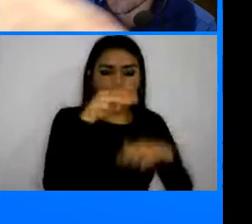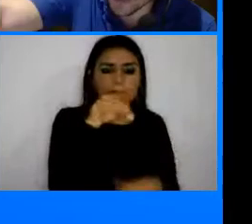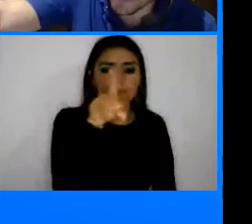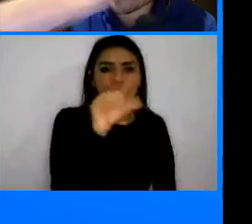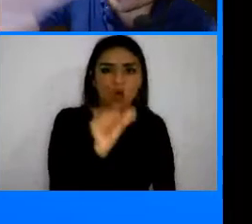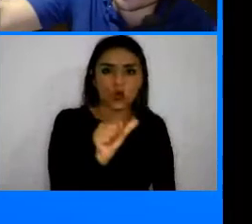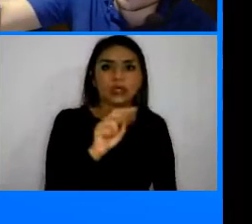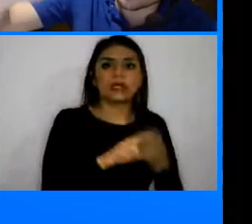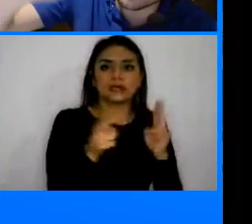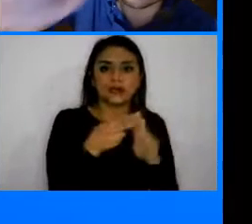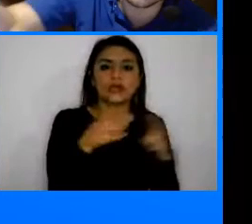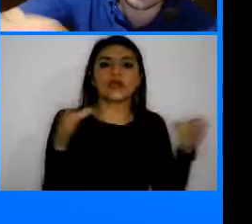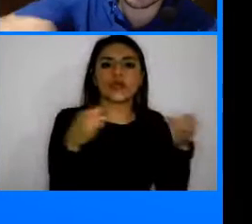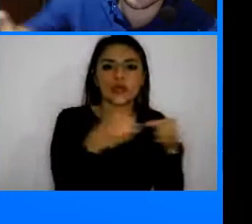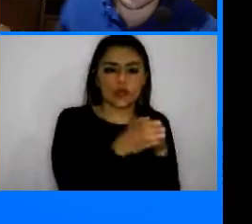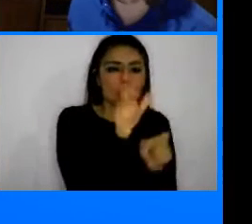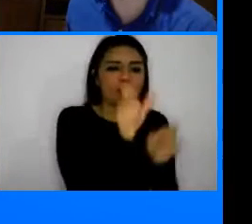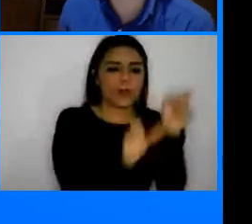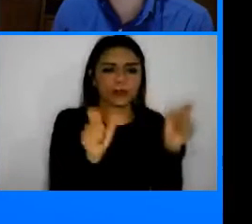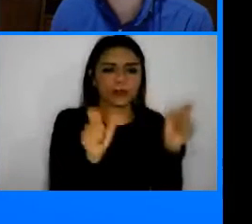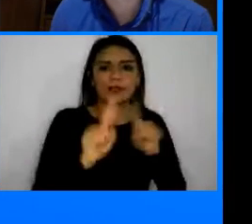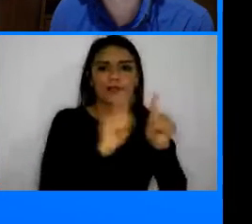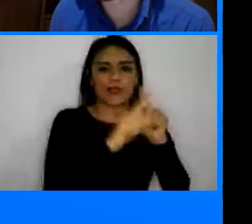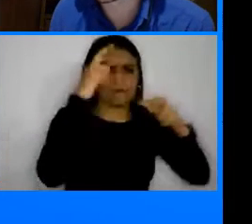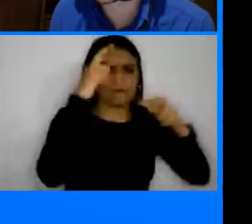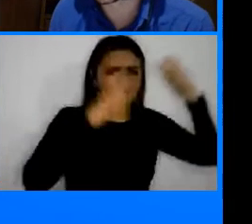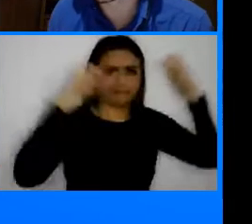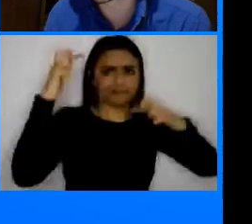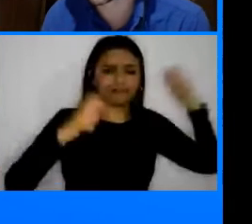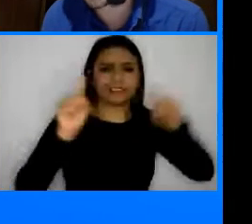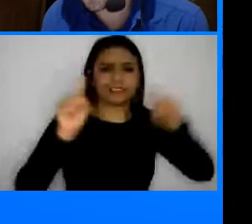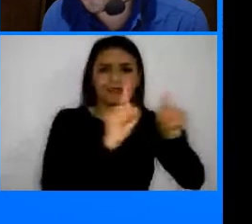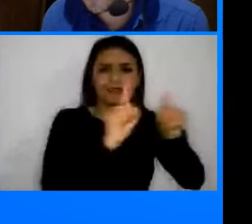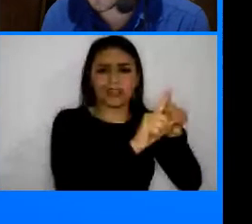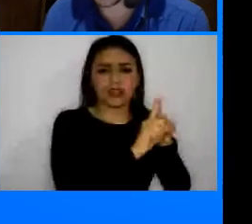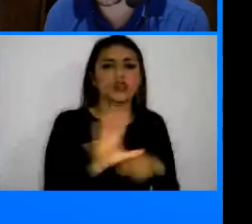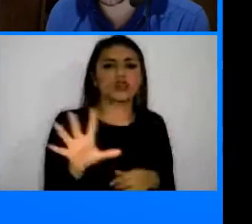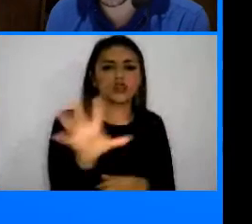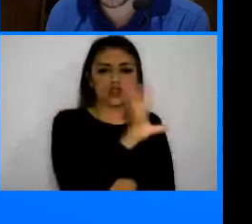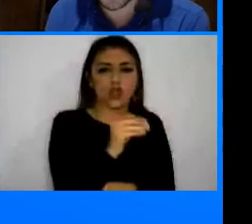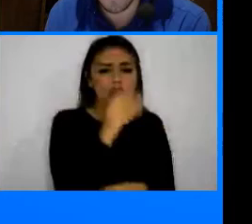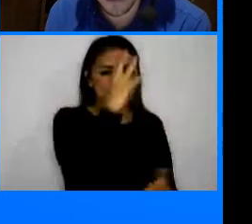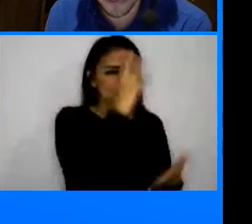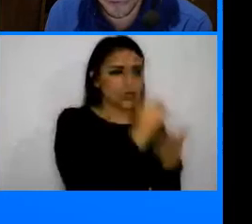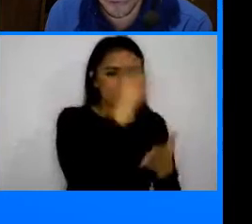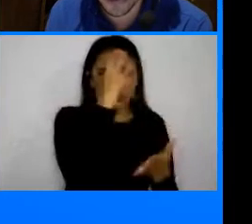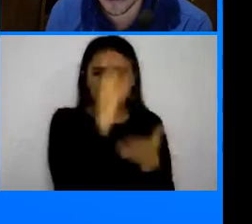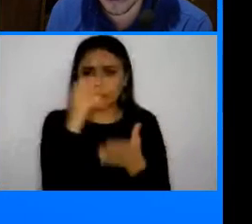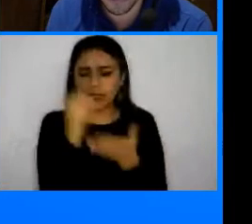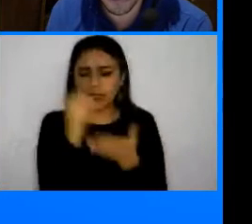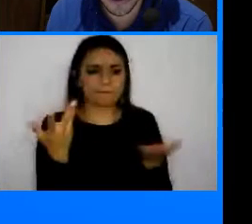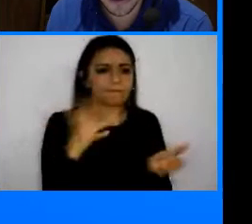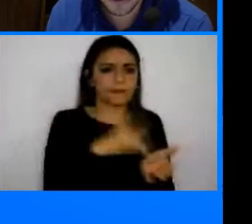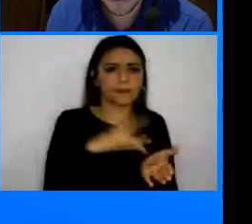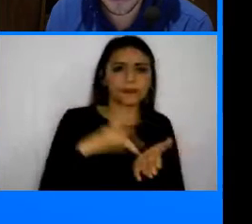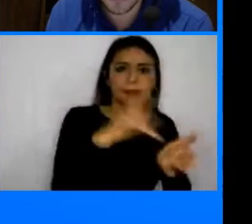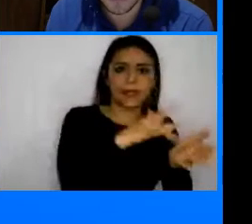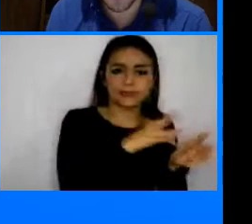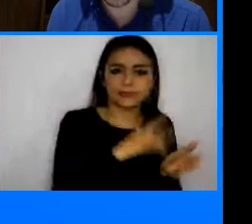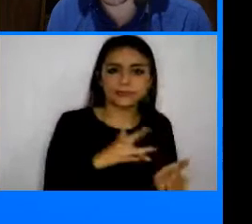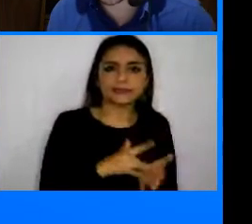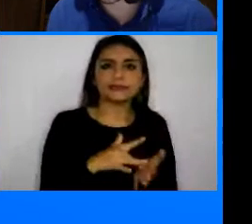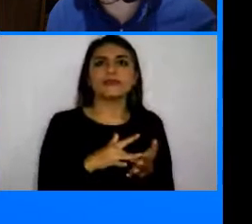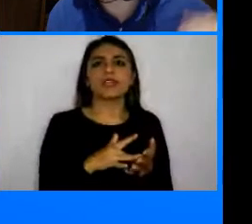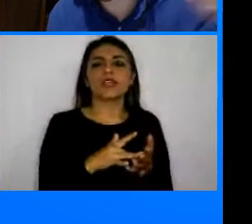es un grupo de personas con distintas profesiones, en donde todos tenemos una opinión, todos participamos, todos tratamos